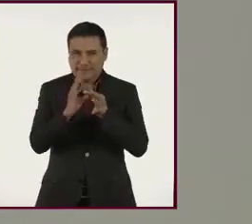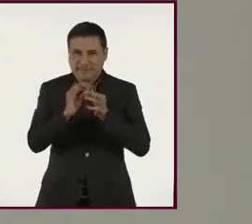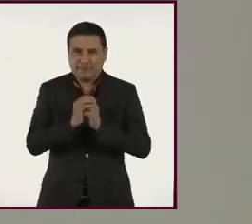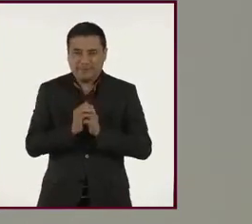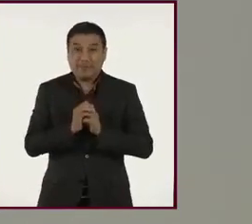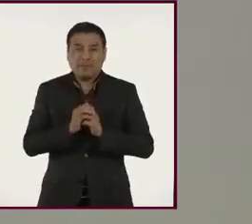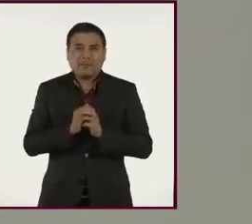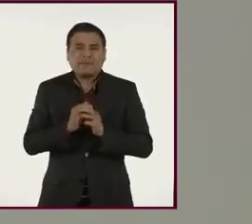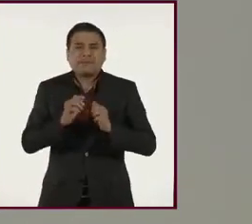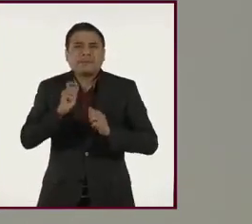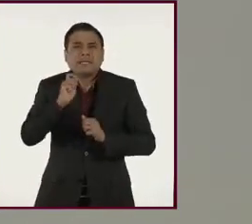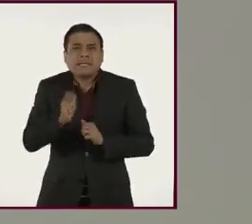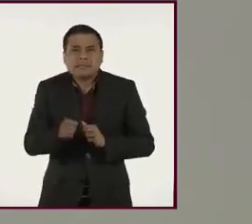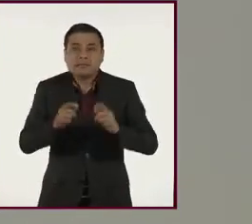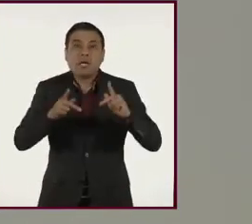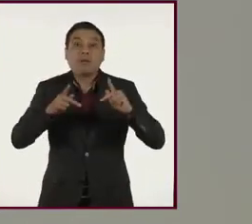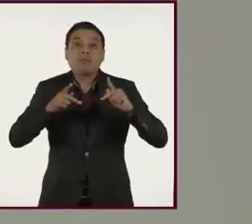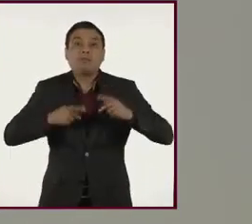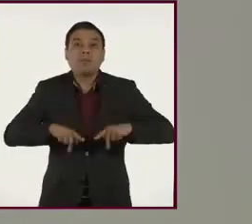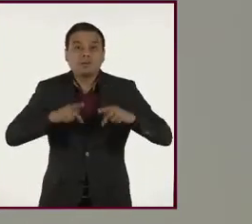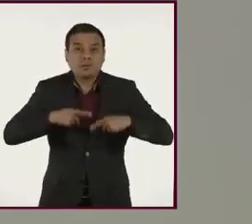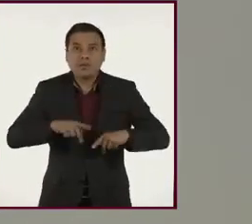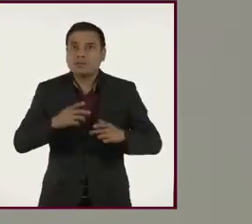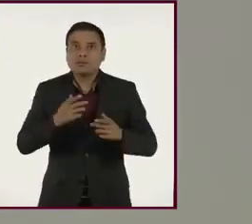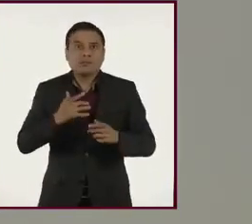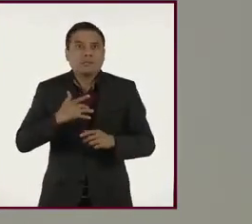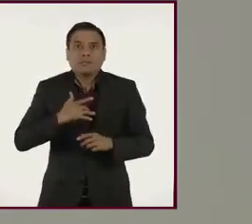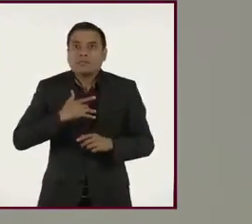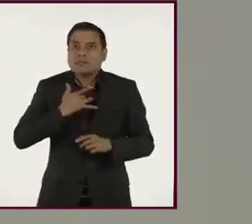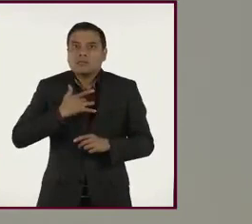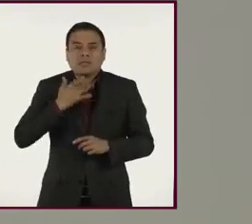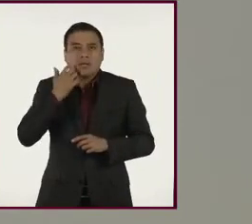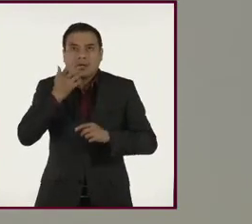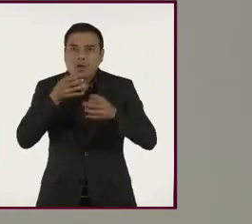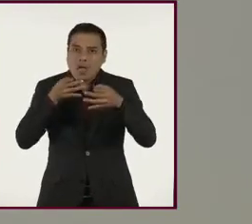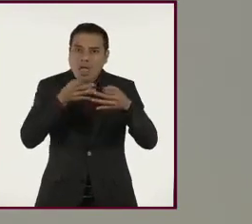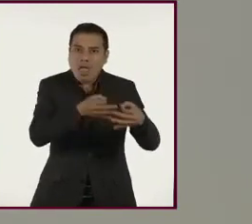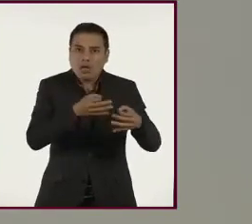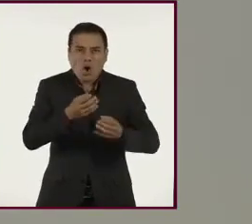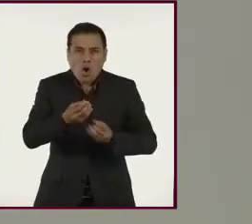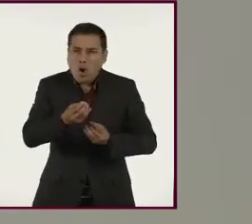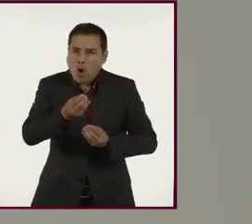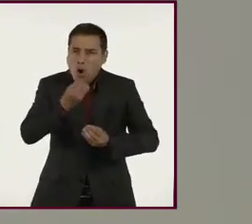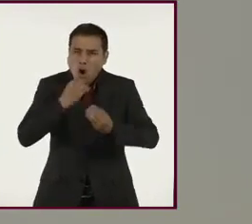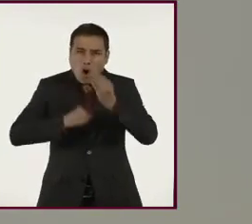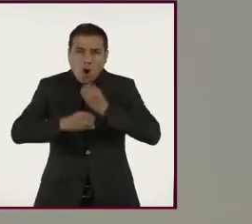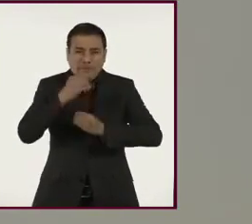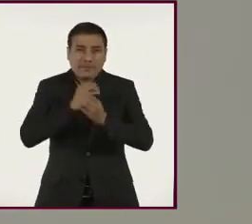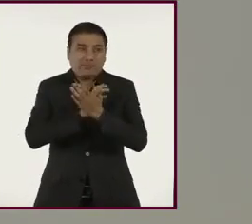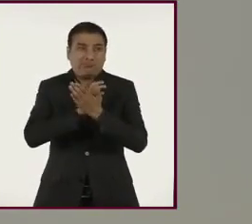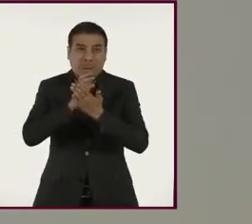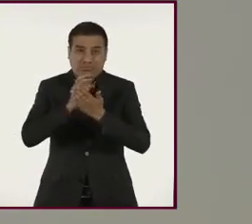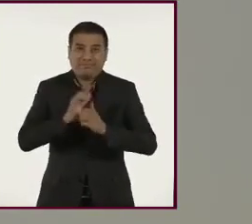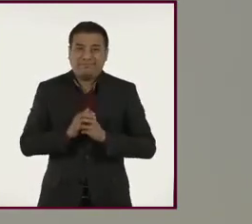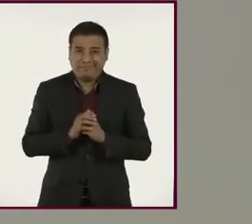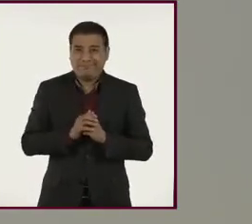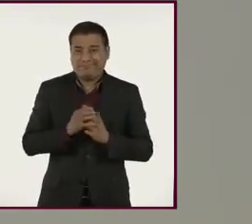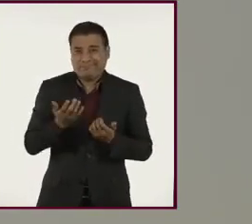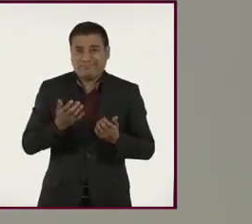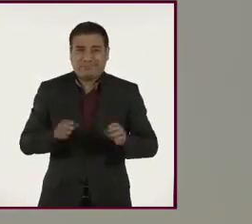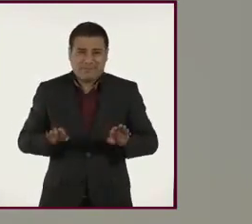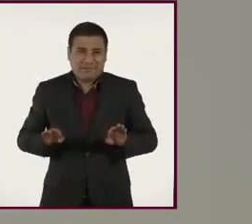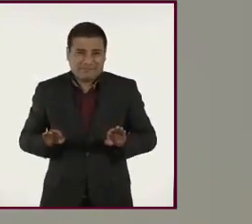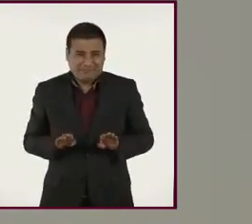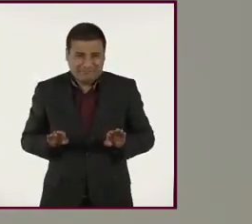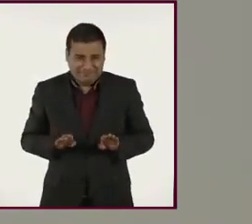hay es una dificultad para controlar el impulso por comer. Y bueno, al igual que las conductas alimentarias de riesgo, en